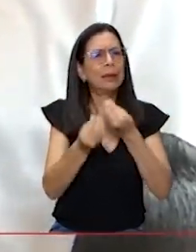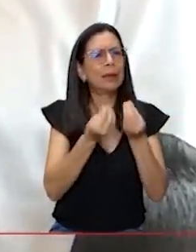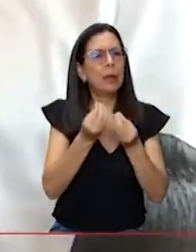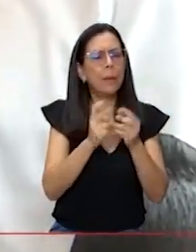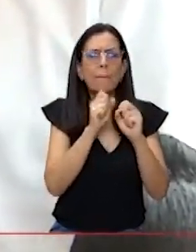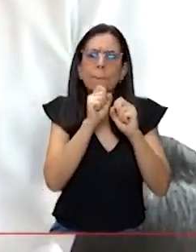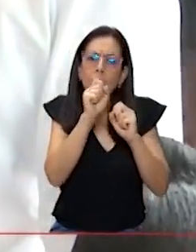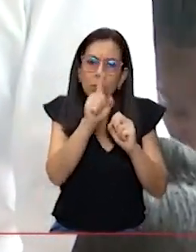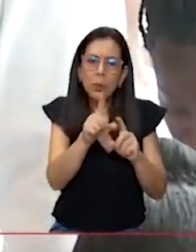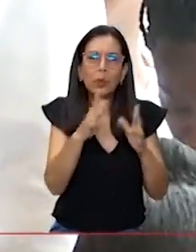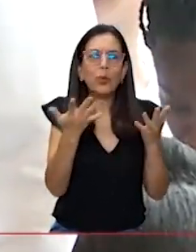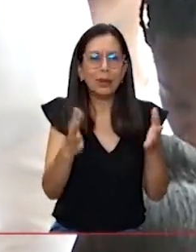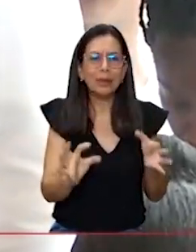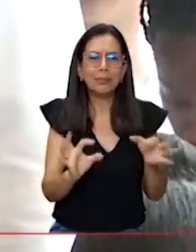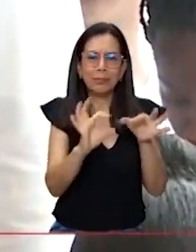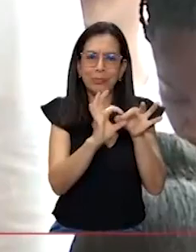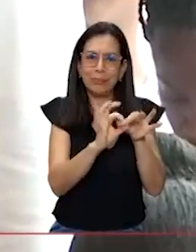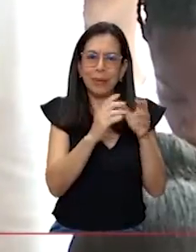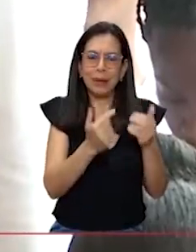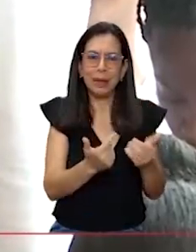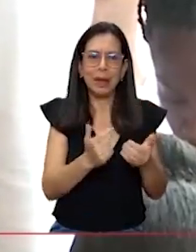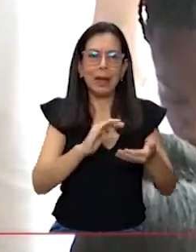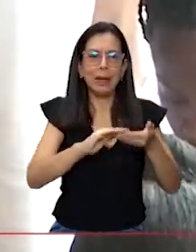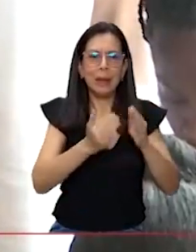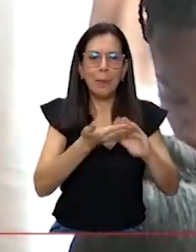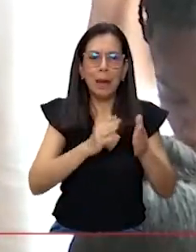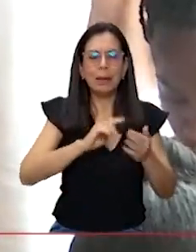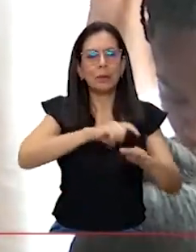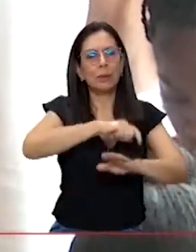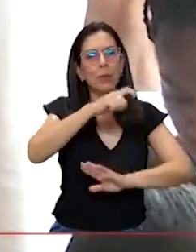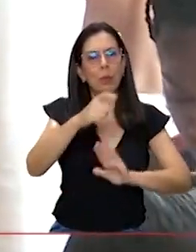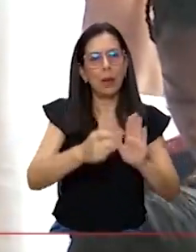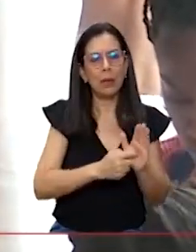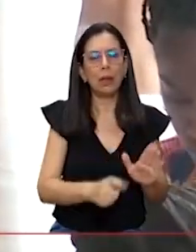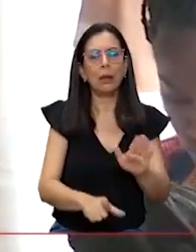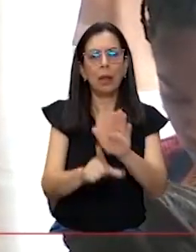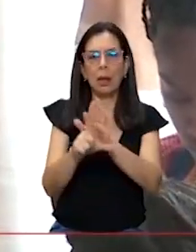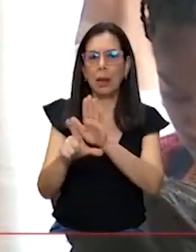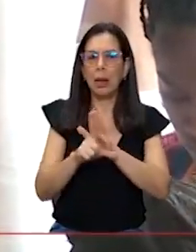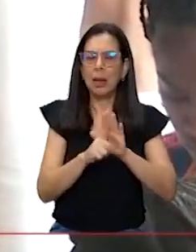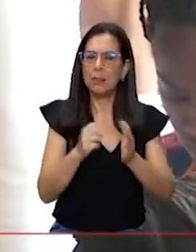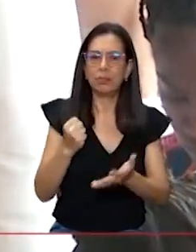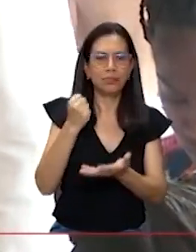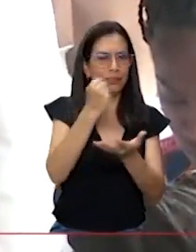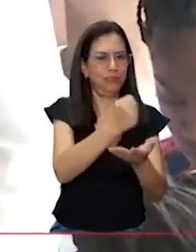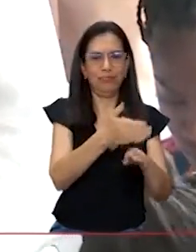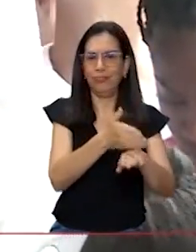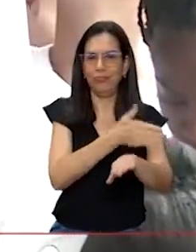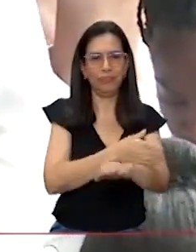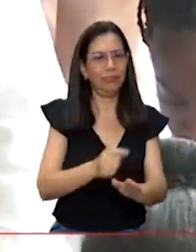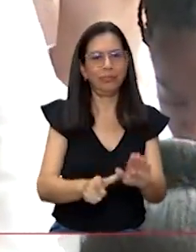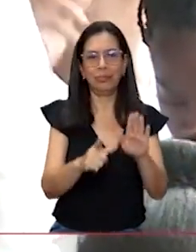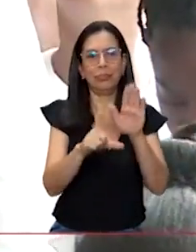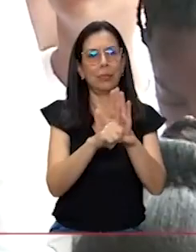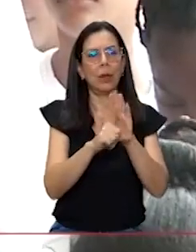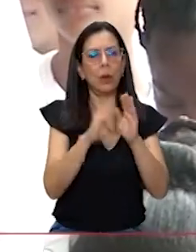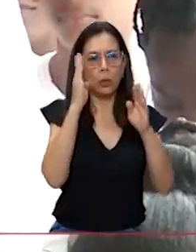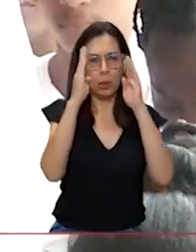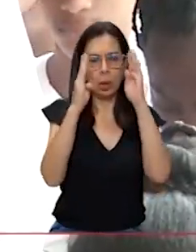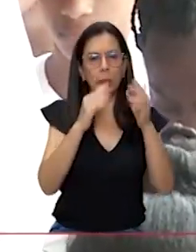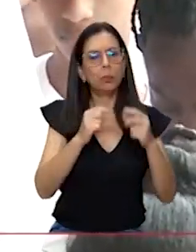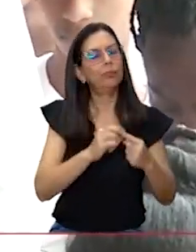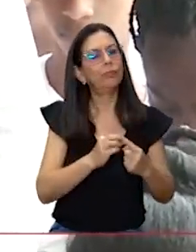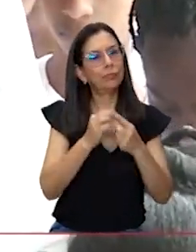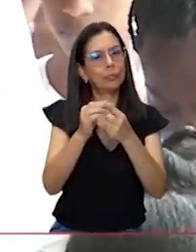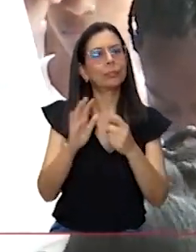alcalde por qué se vincula a esa paz total, a esta legalidad de las economías ilegales. Buenas tardes, un saludo muy especial para